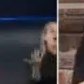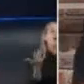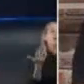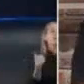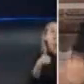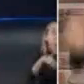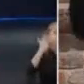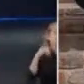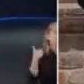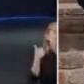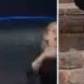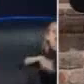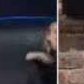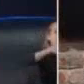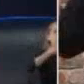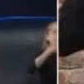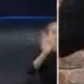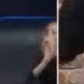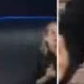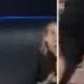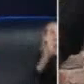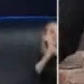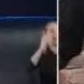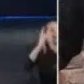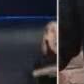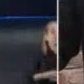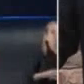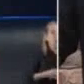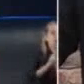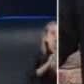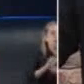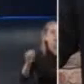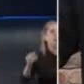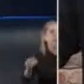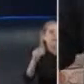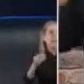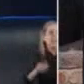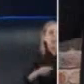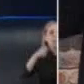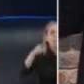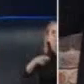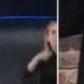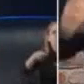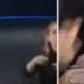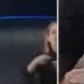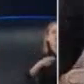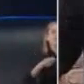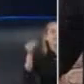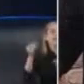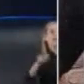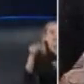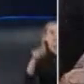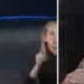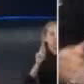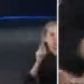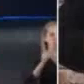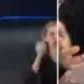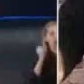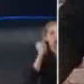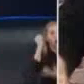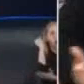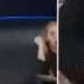que está pasando bueno qué es lo que dijo convocó para una marcha para él el 17 de agosto muy poca muy poca